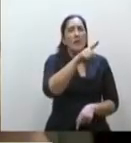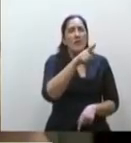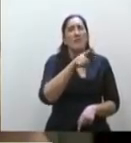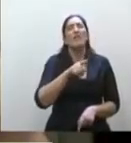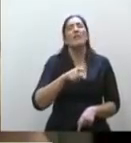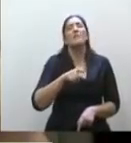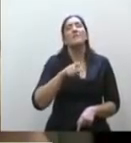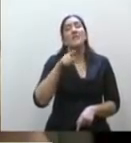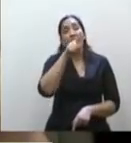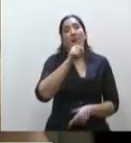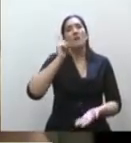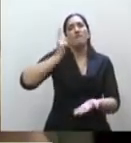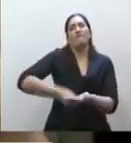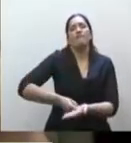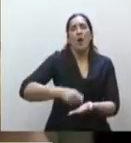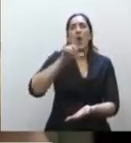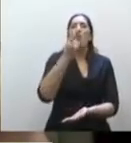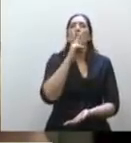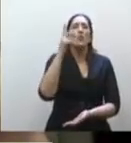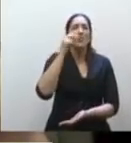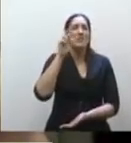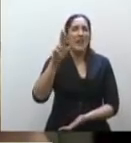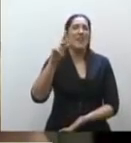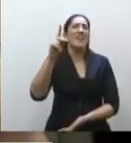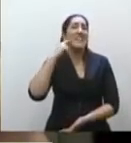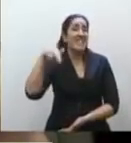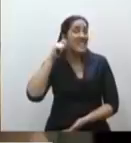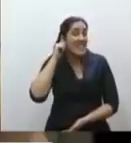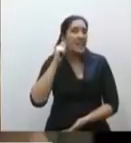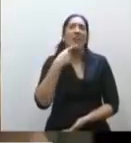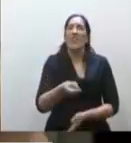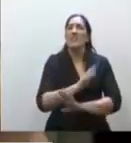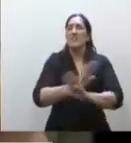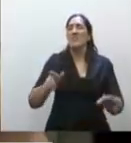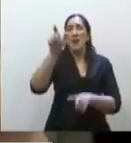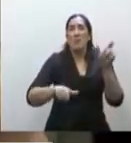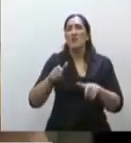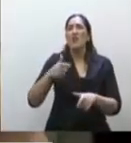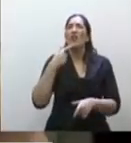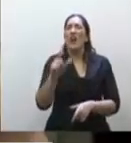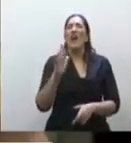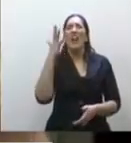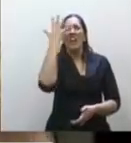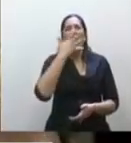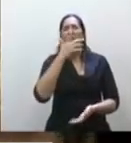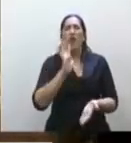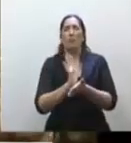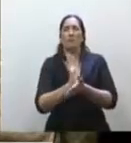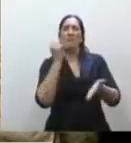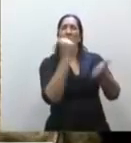King impuso que no se mencionara lo negro, porque esto significaba una estigmatización,